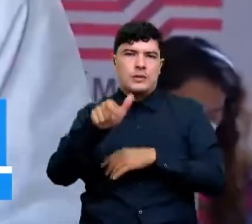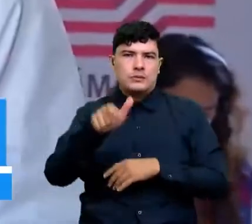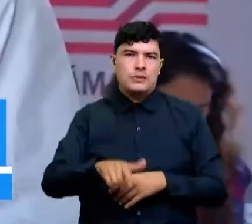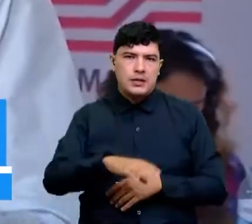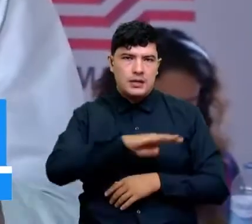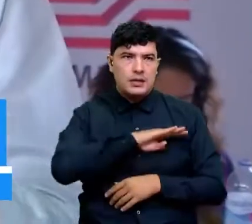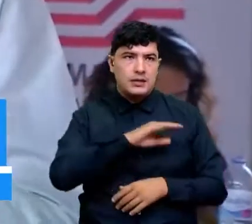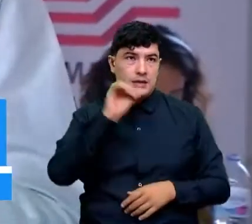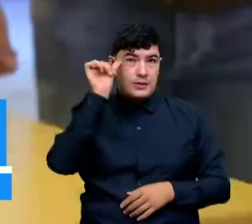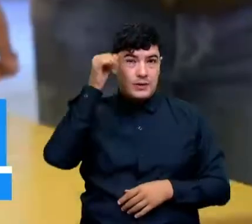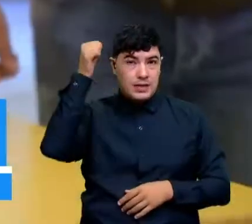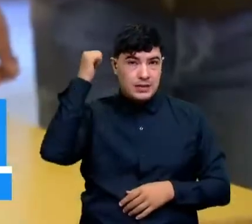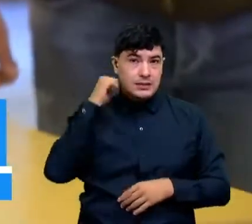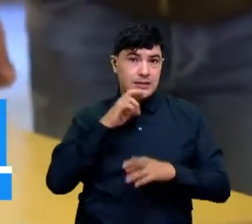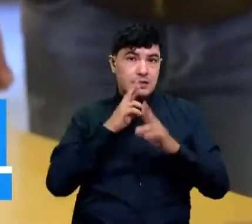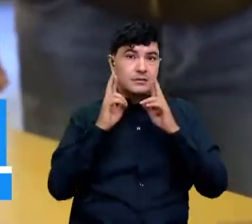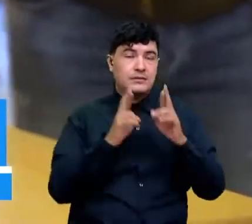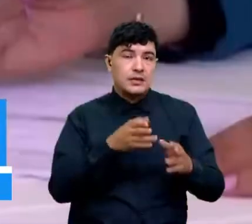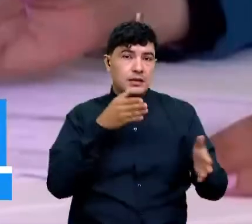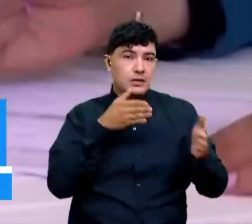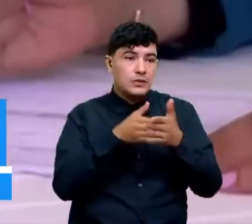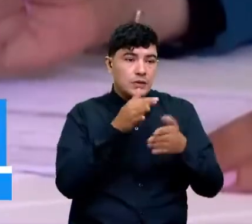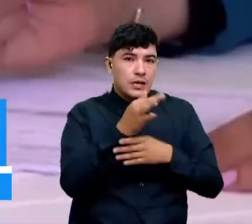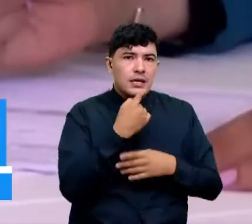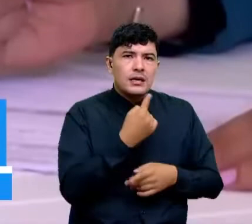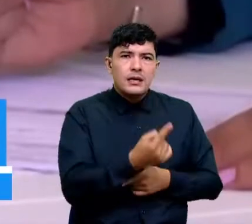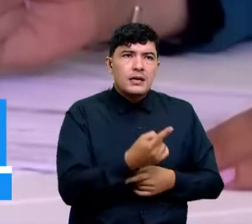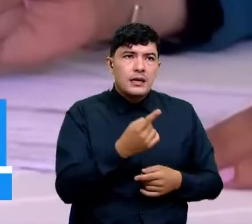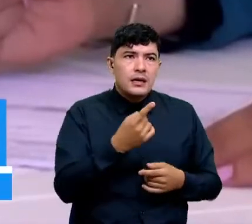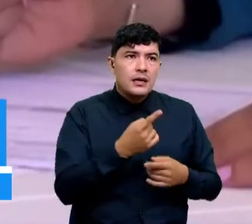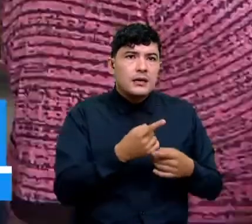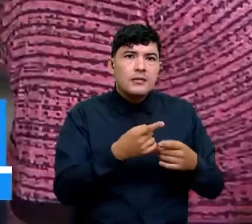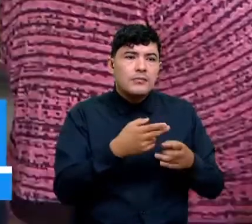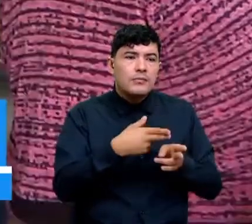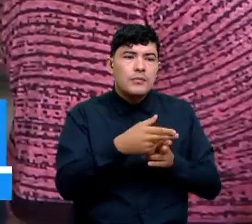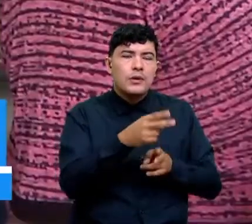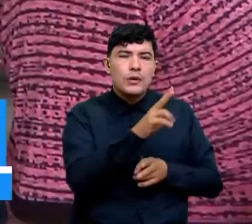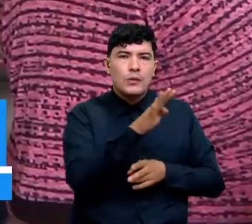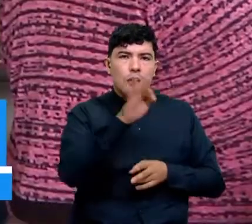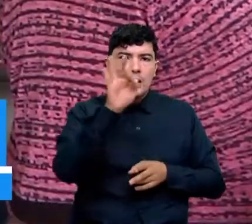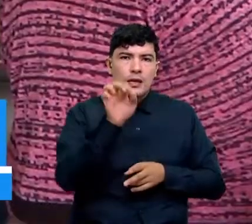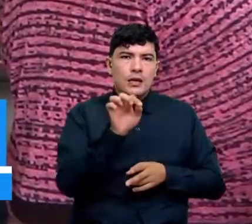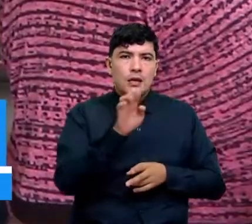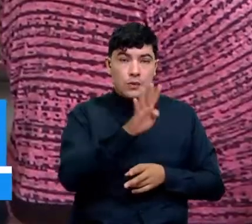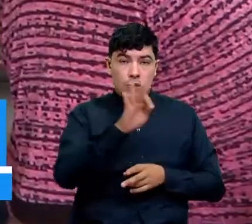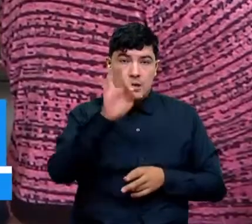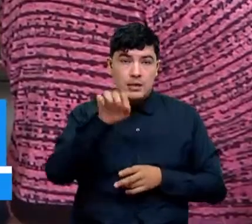determinó que el mandatario regional debería, en un plazo máximo de 48 horas,